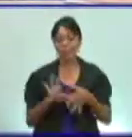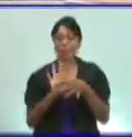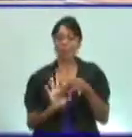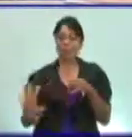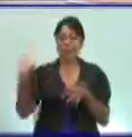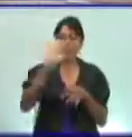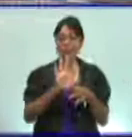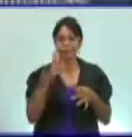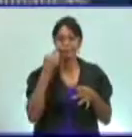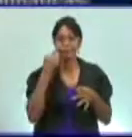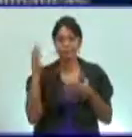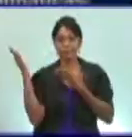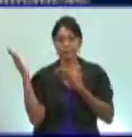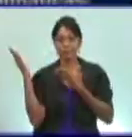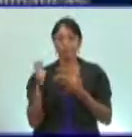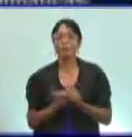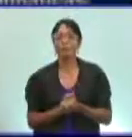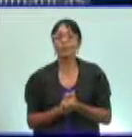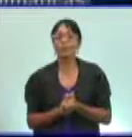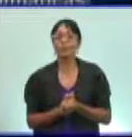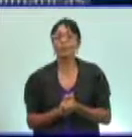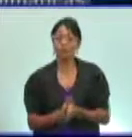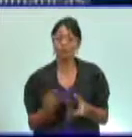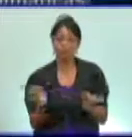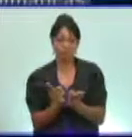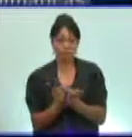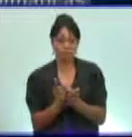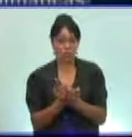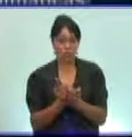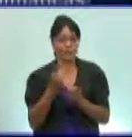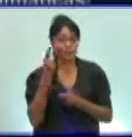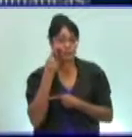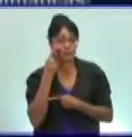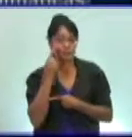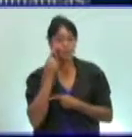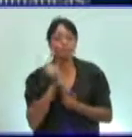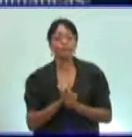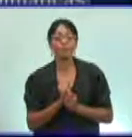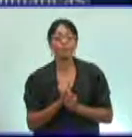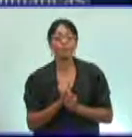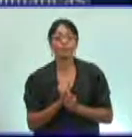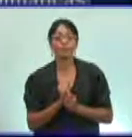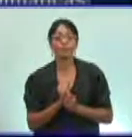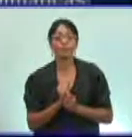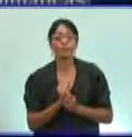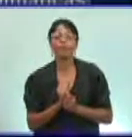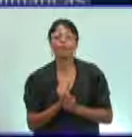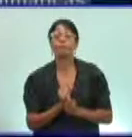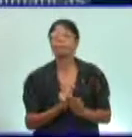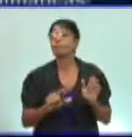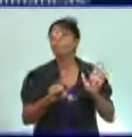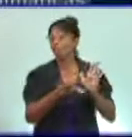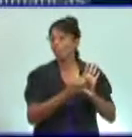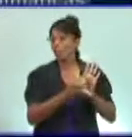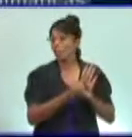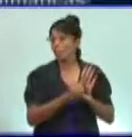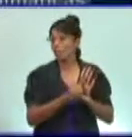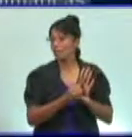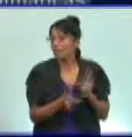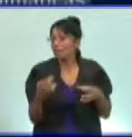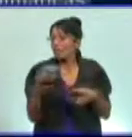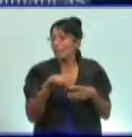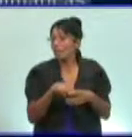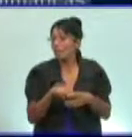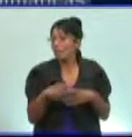Vamos allá. En resumen, fíjense, la ley de la integridad se va a manifestar en la integridad de